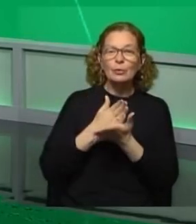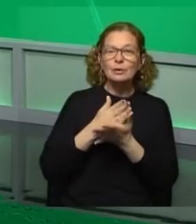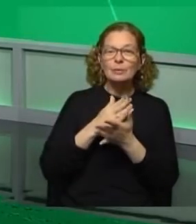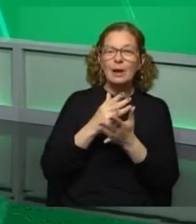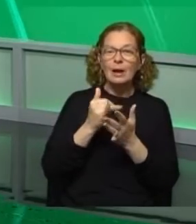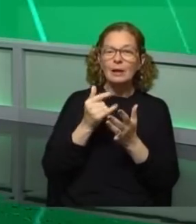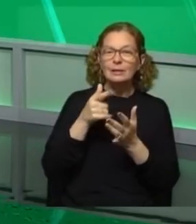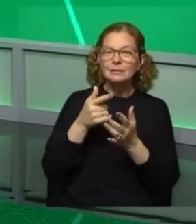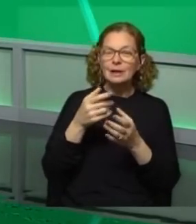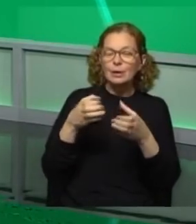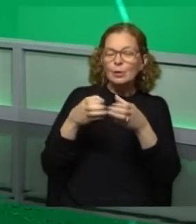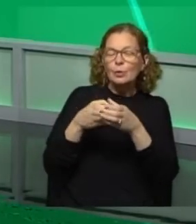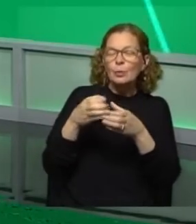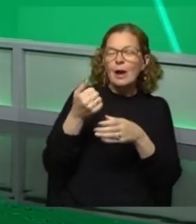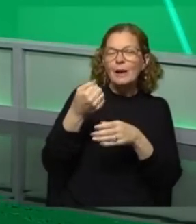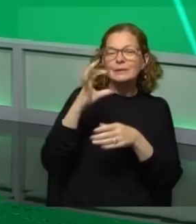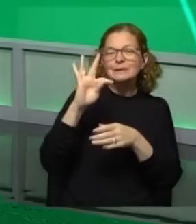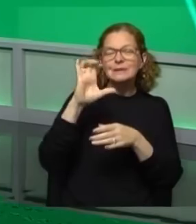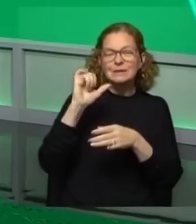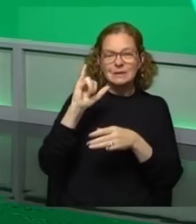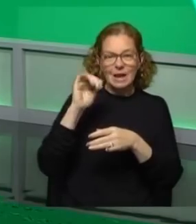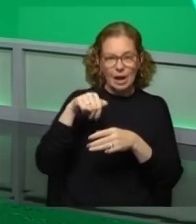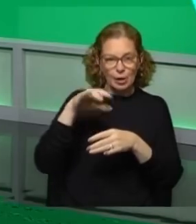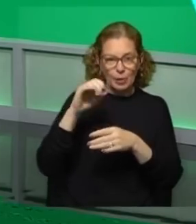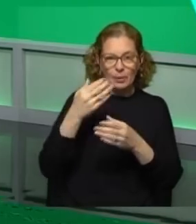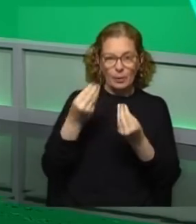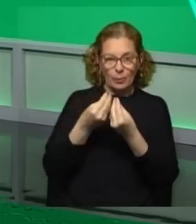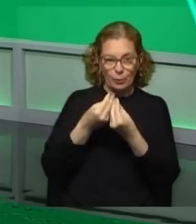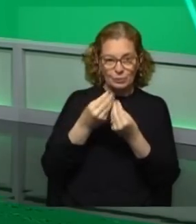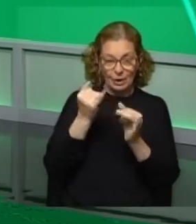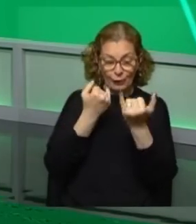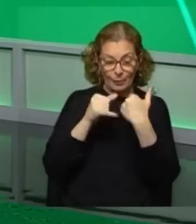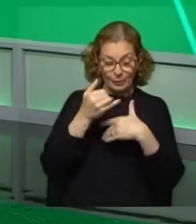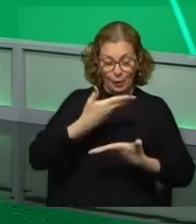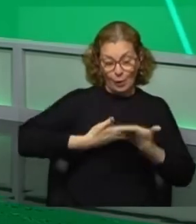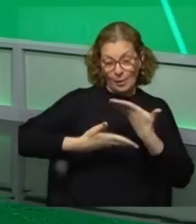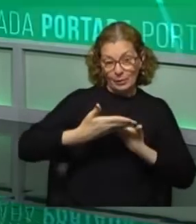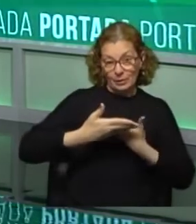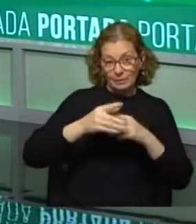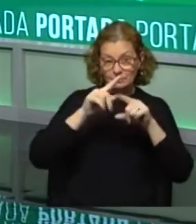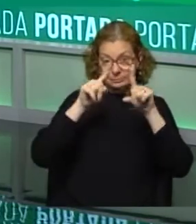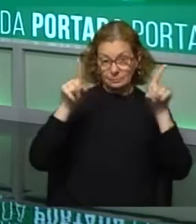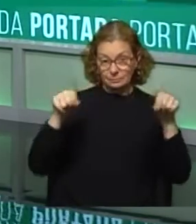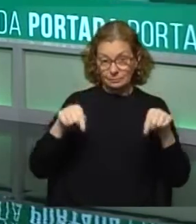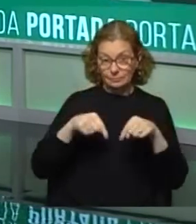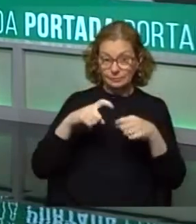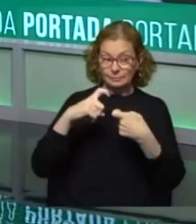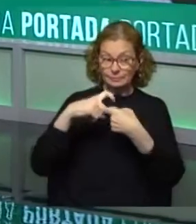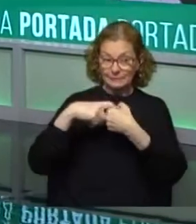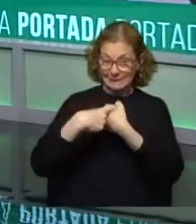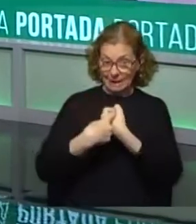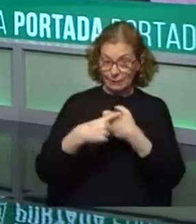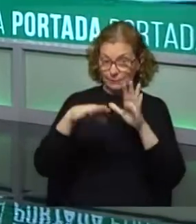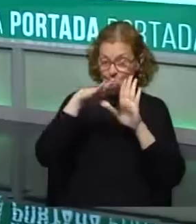de este caso astesiano es cierto pero hay más información para compartir hay más que nos lleva a la cartelera sindicato a la agenda